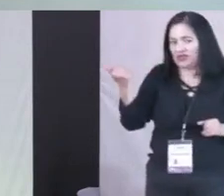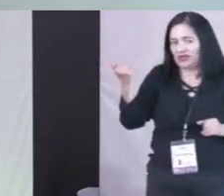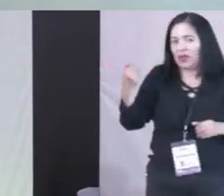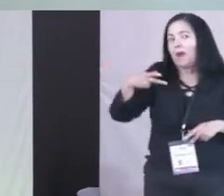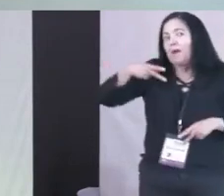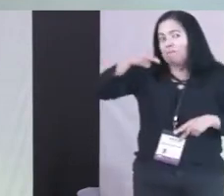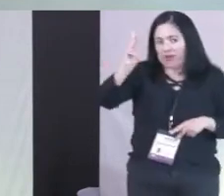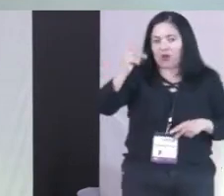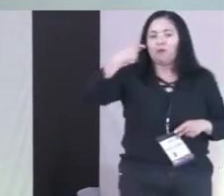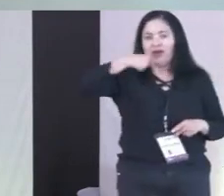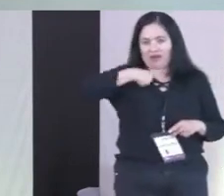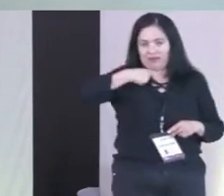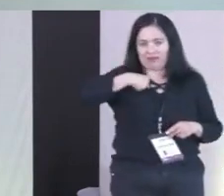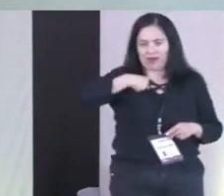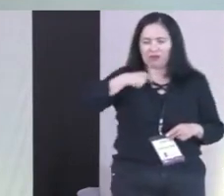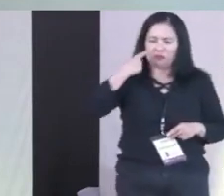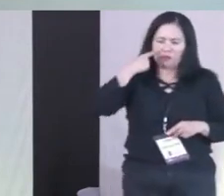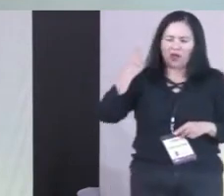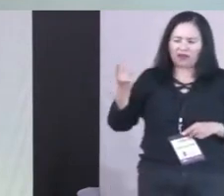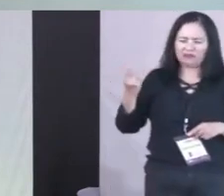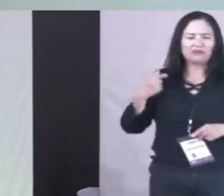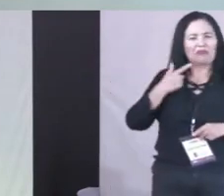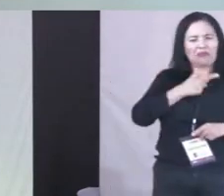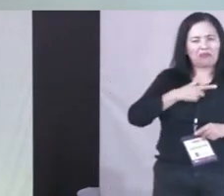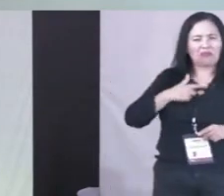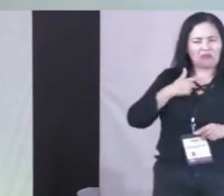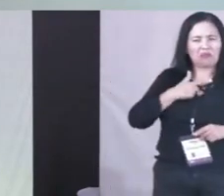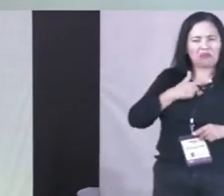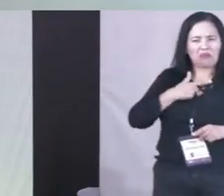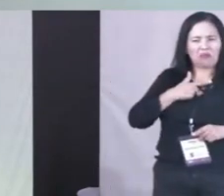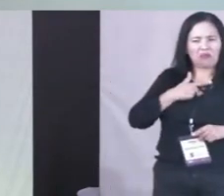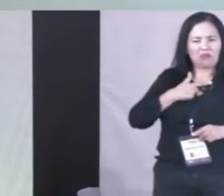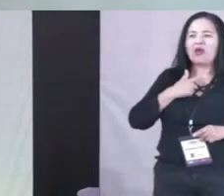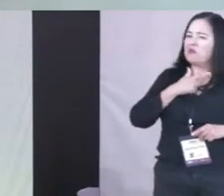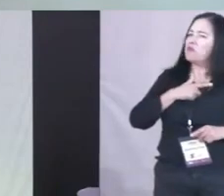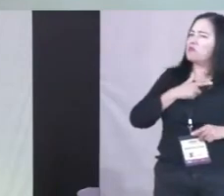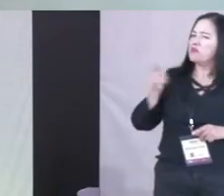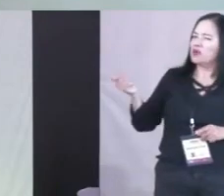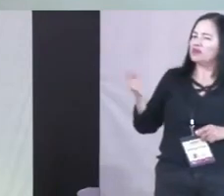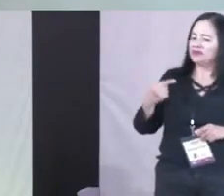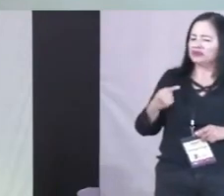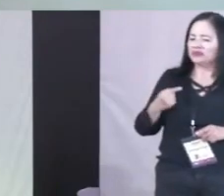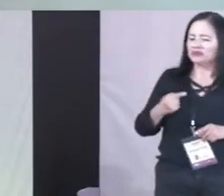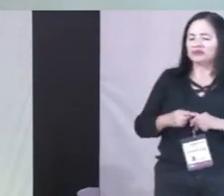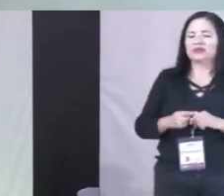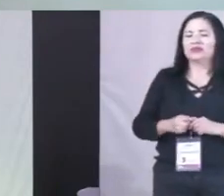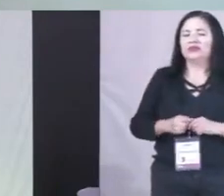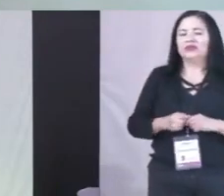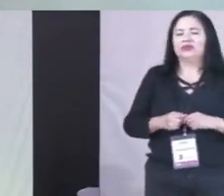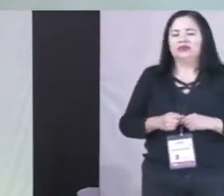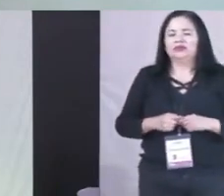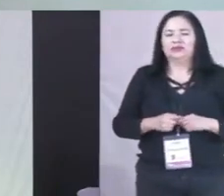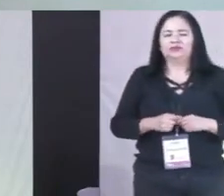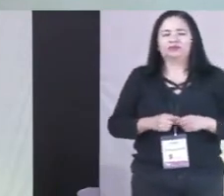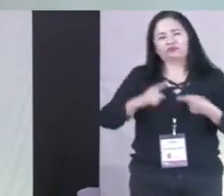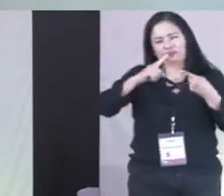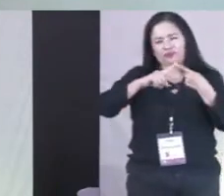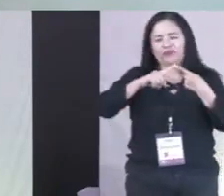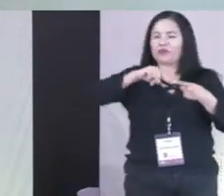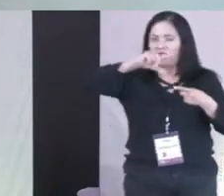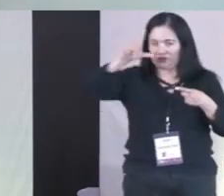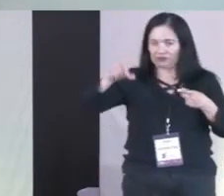mis efectos, el asunto funcionaba de manera maravillosa. Y luego